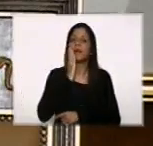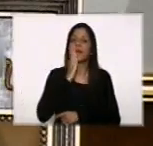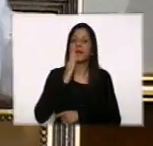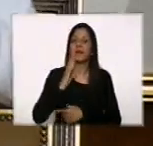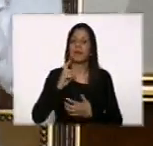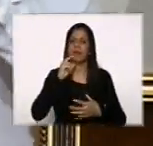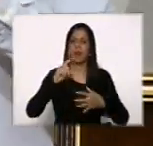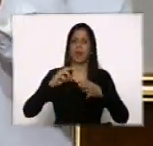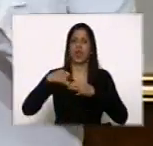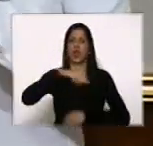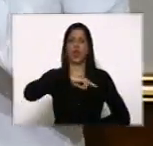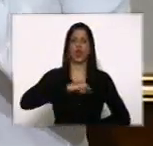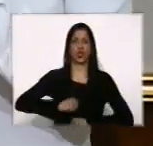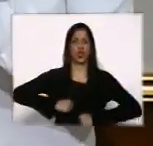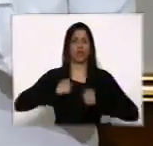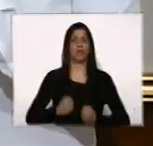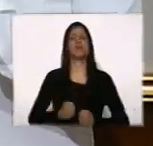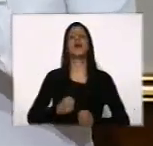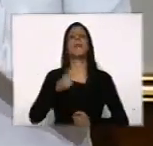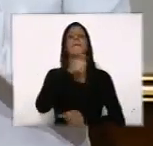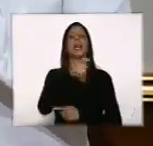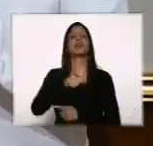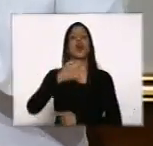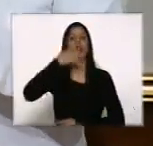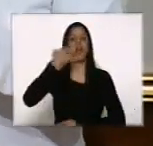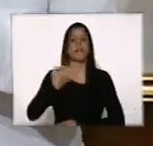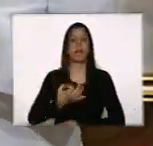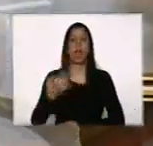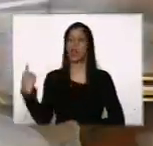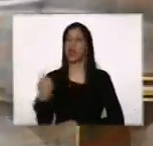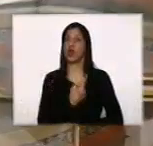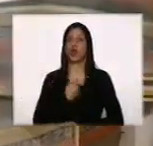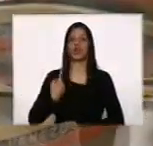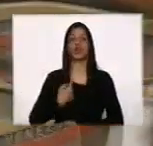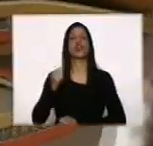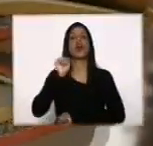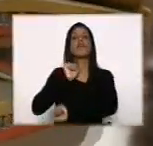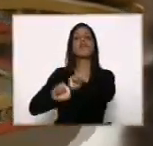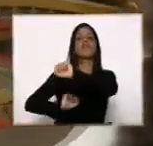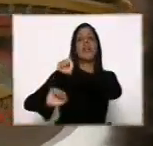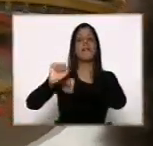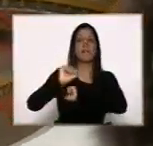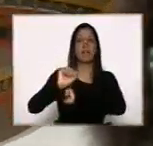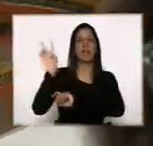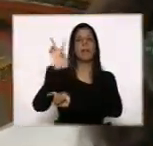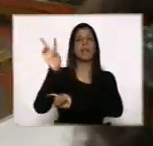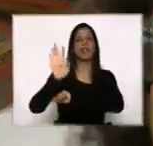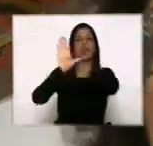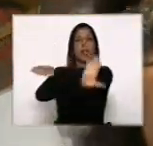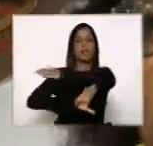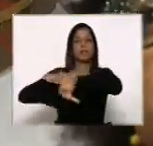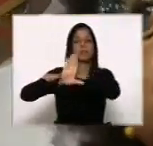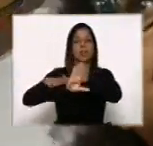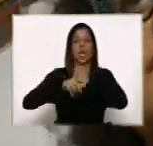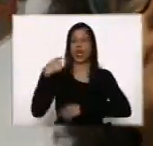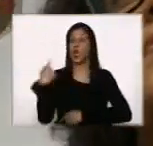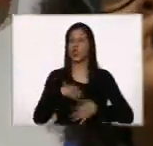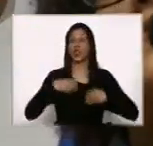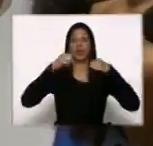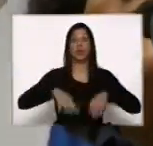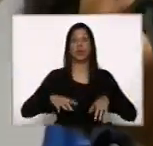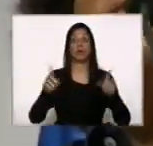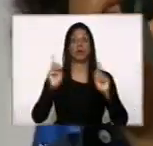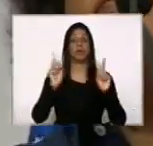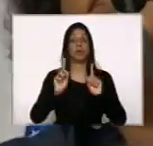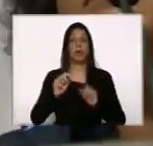Rote, solo nosotros somos gente, solo nosotros podemos defender esta tierra. Aquí no se rinde nadie y aquí